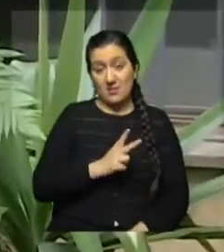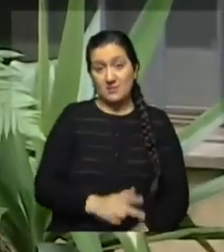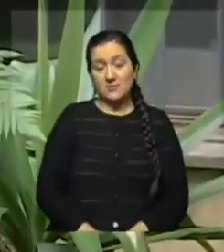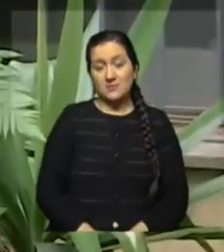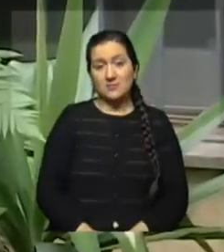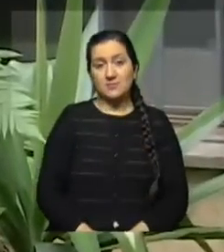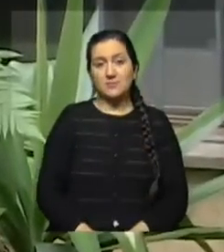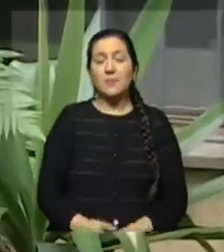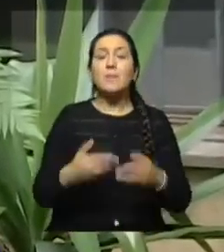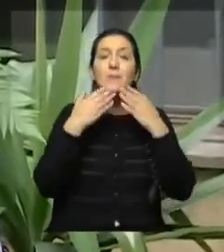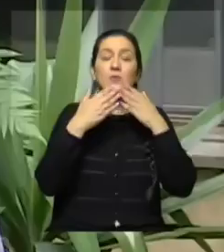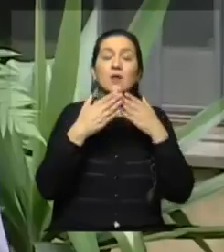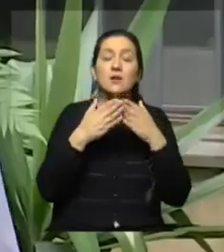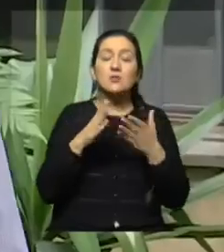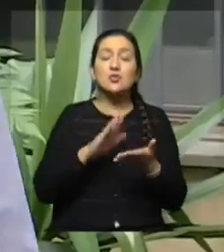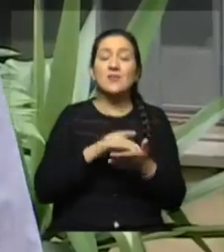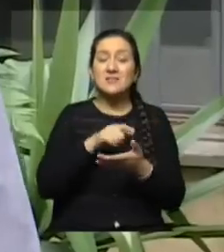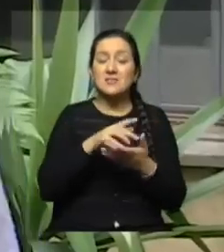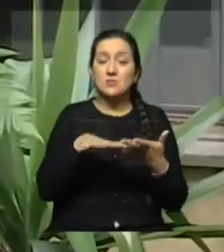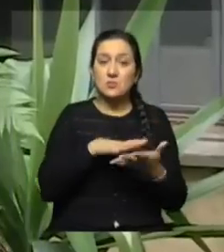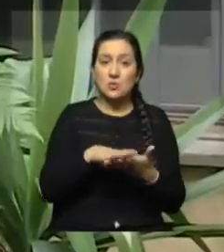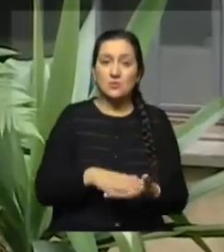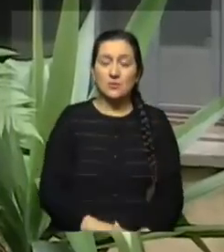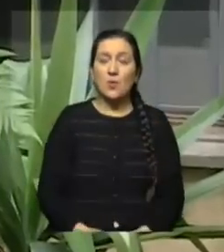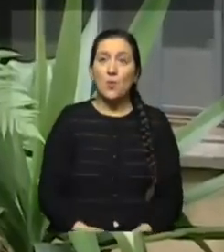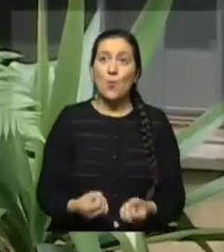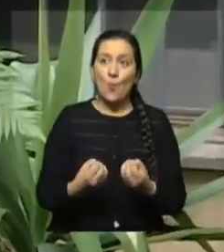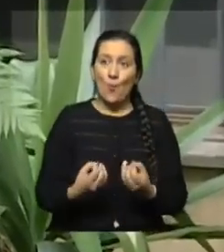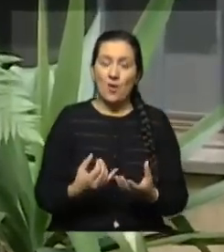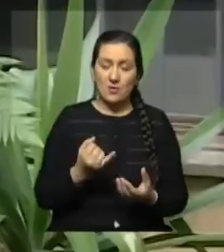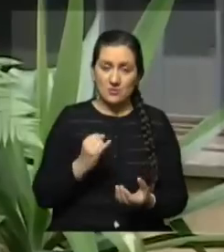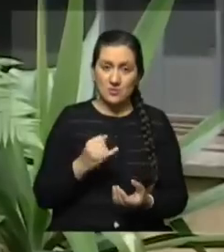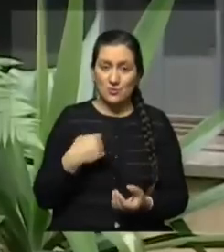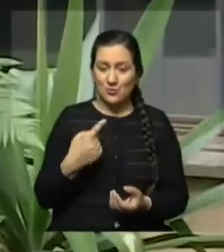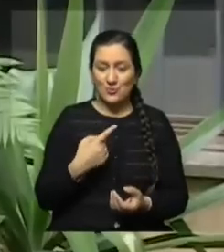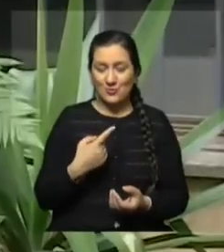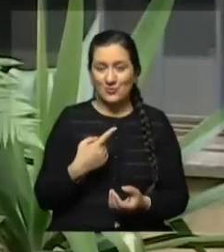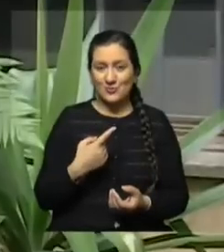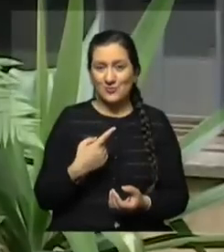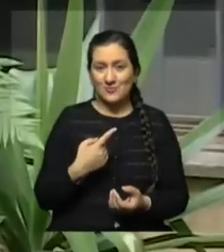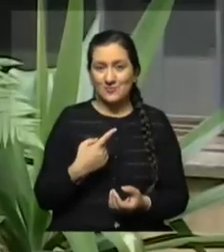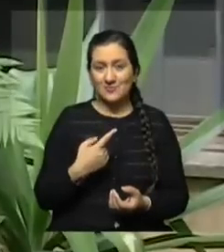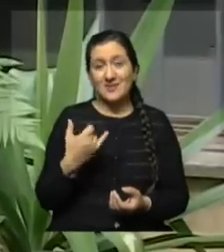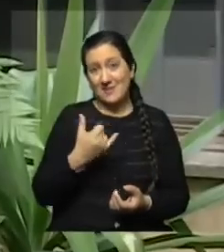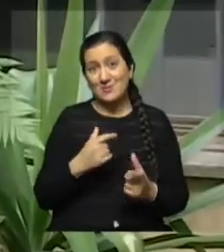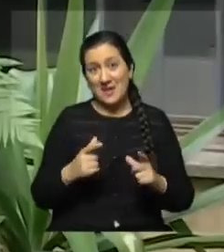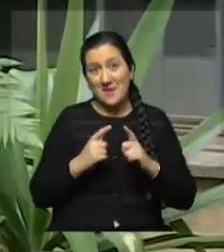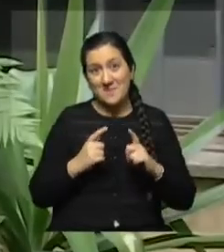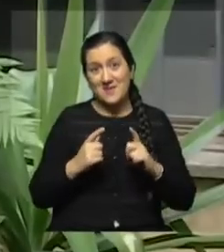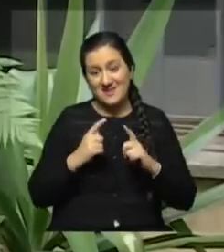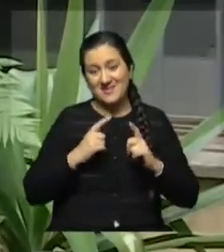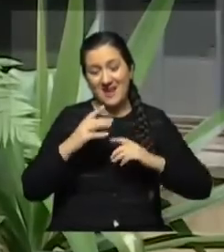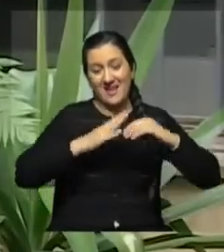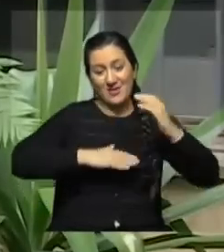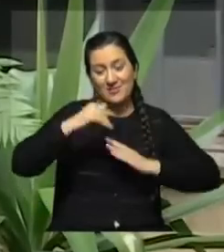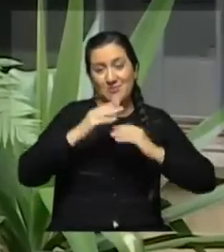educación bueno preguntarle Y consultarle cómo está esa situación bueno Sí nosotros tenemos muchísima Esperanza puesta en la construcción